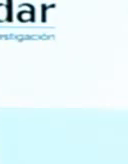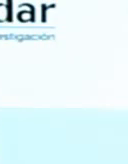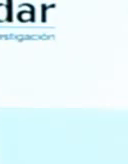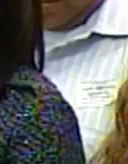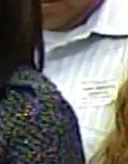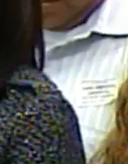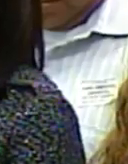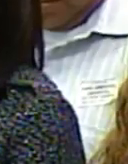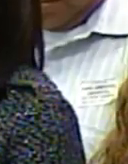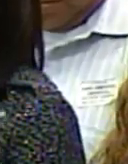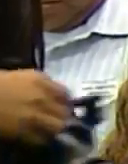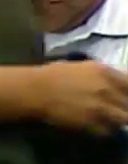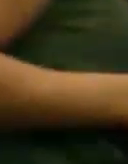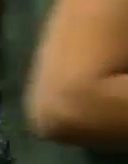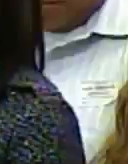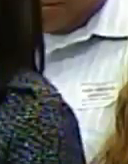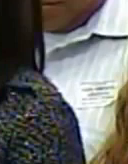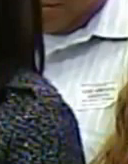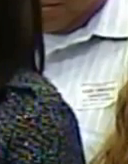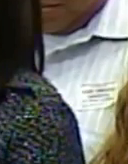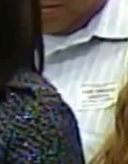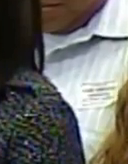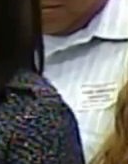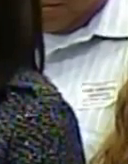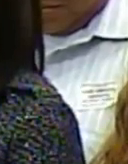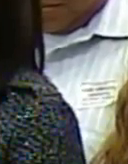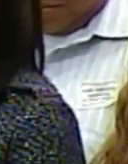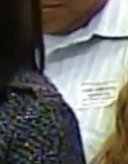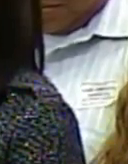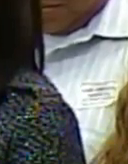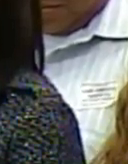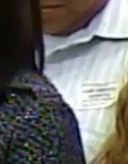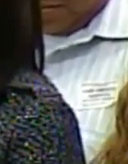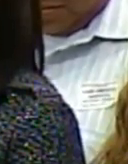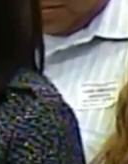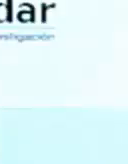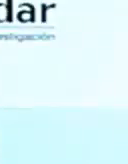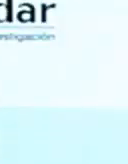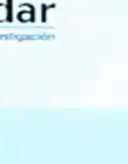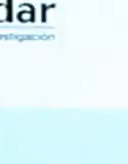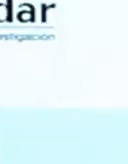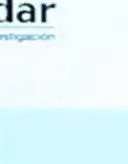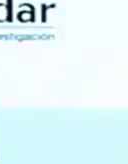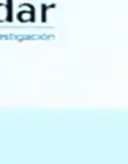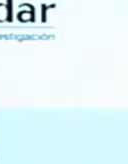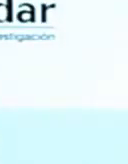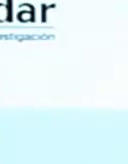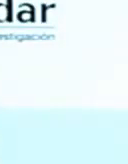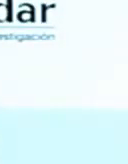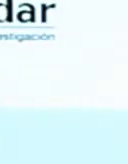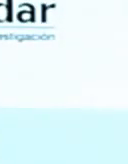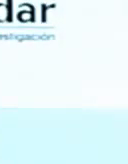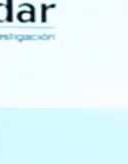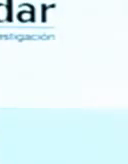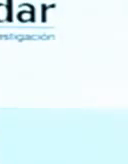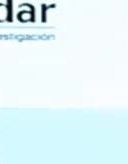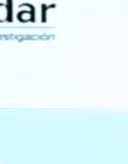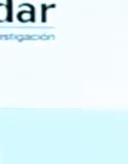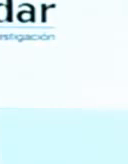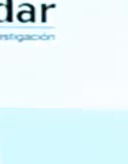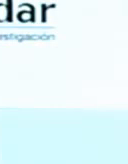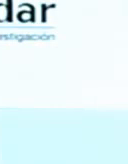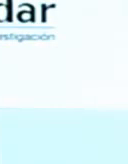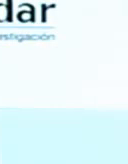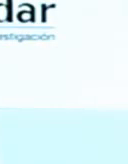desarrollar en esta etapa inicial de implementación del sistema? Celebro la organización de esta clase de foros, ya que son el espacio